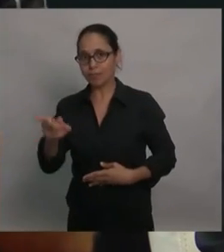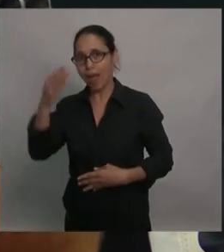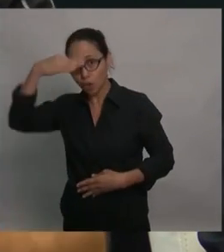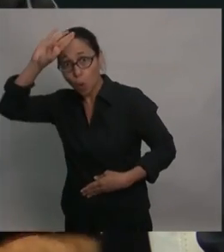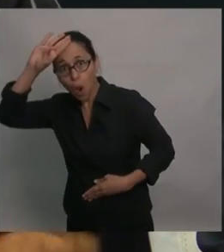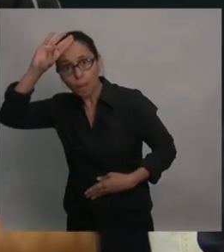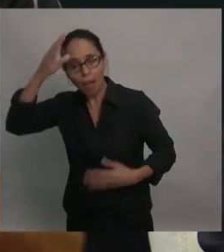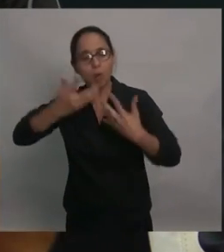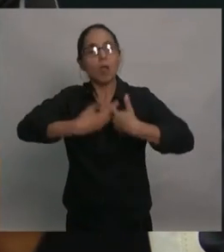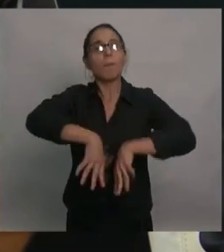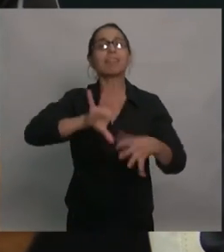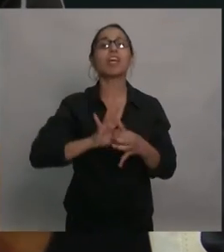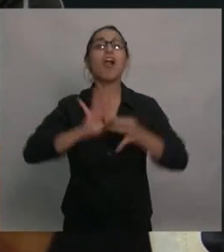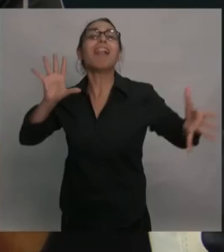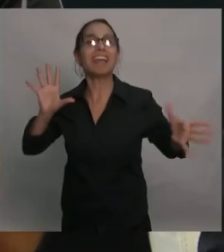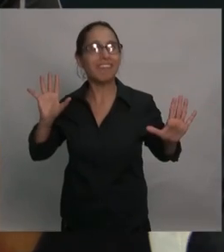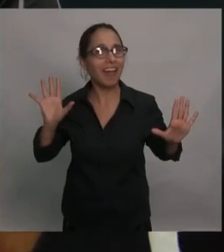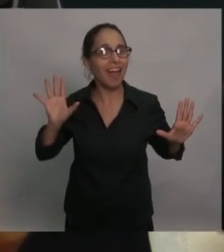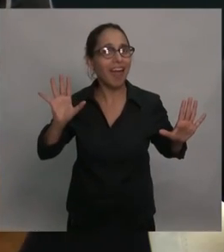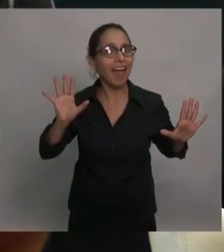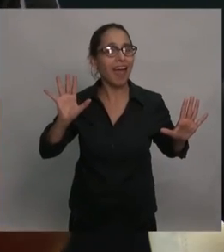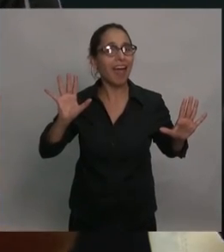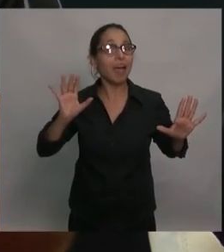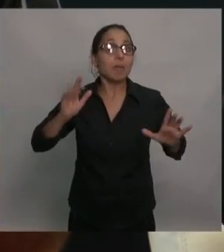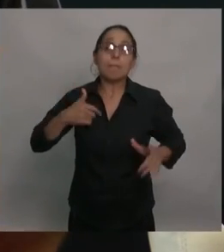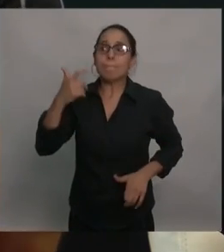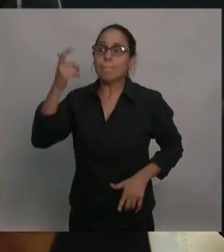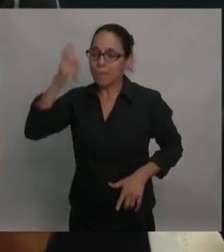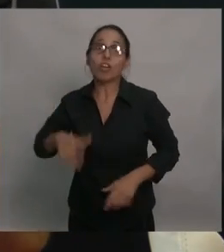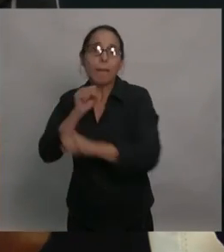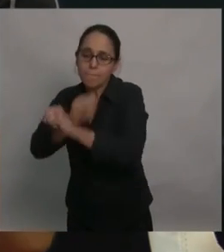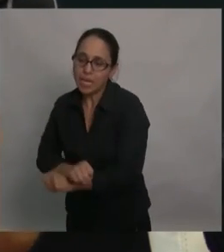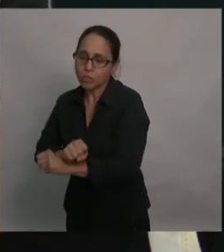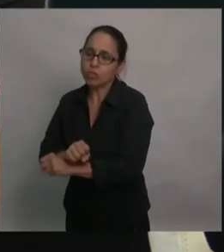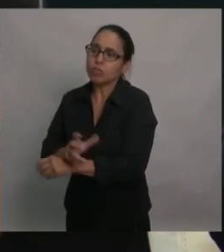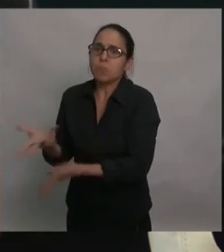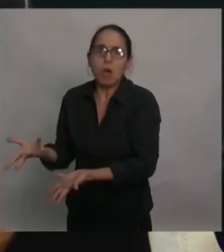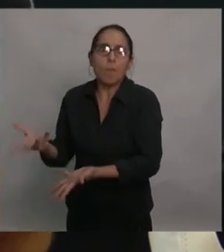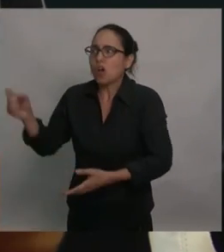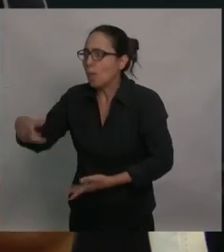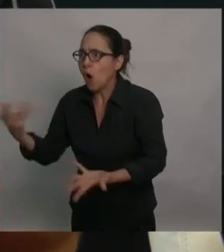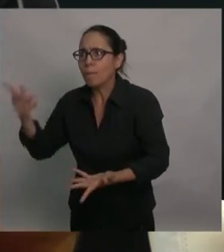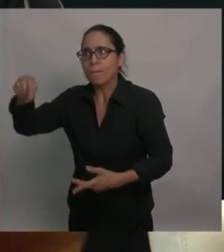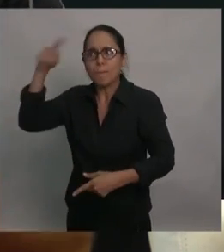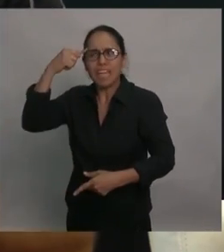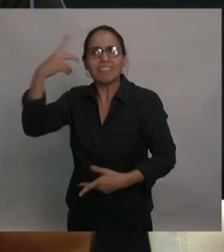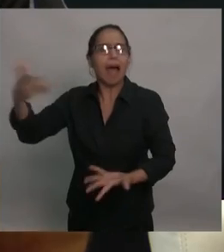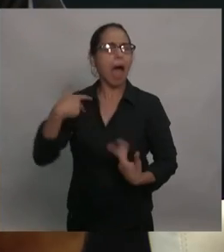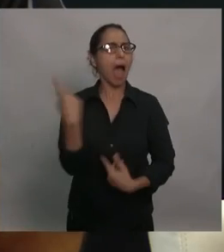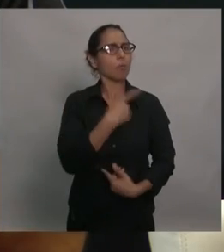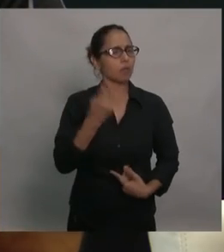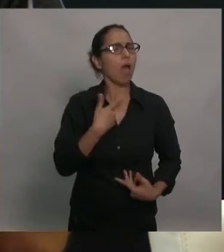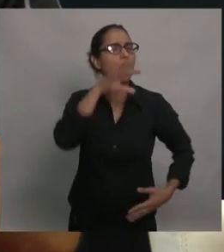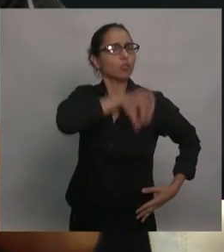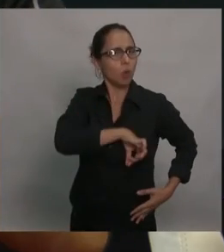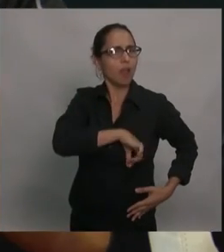salíamos de prisión. Un preso común le cuesta trabajo entender eso, y decían, a Cuba les debe pagar muy bien a ustedes.